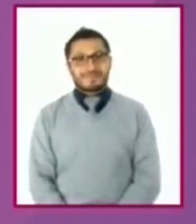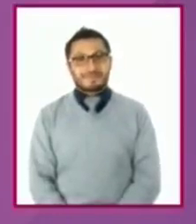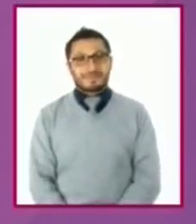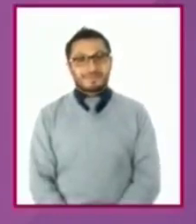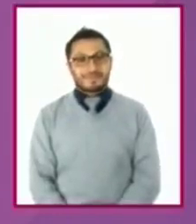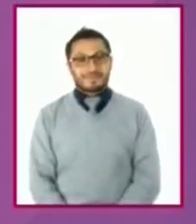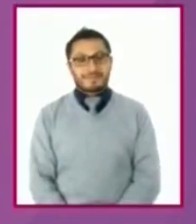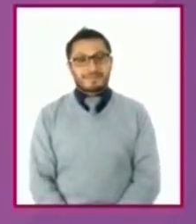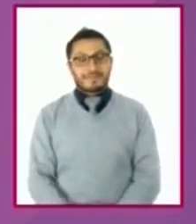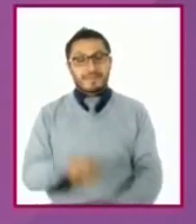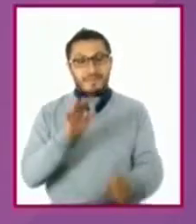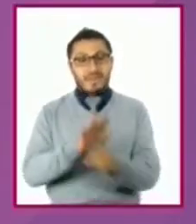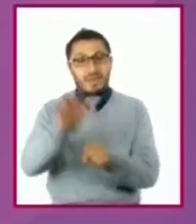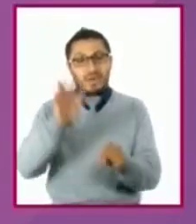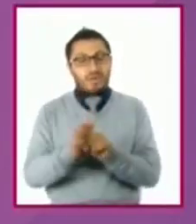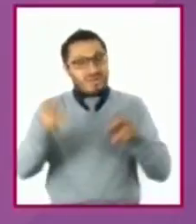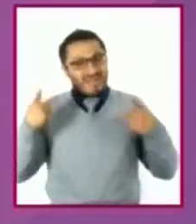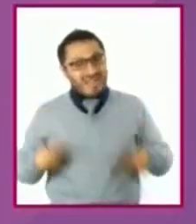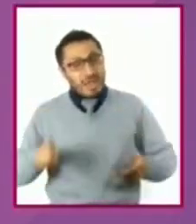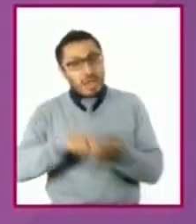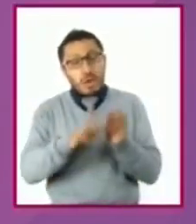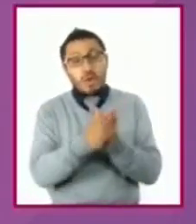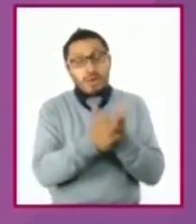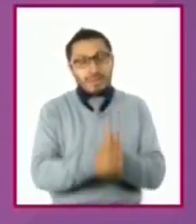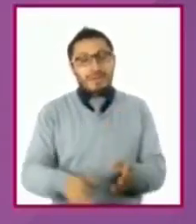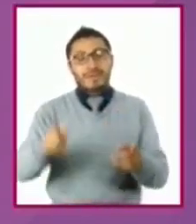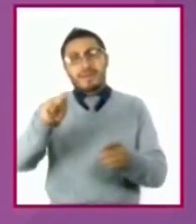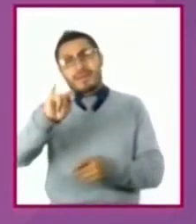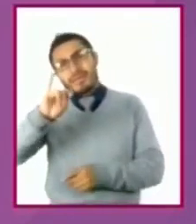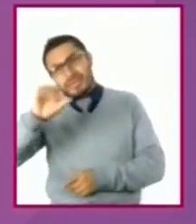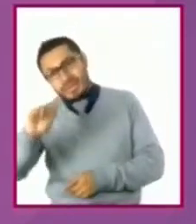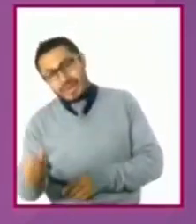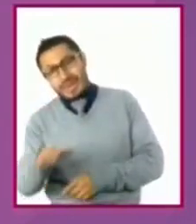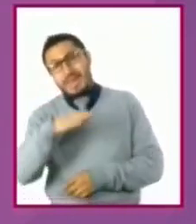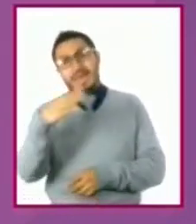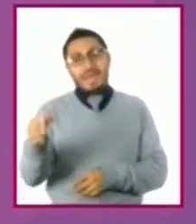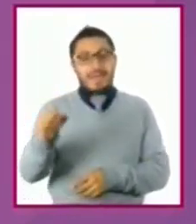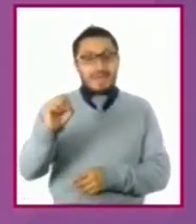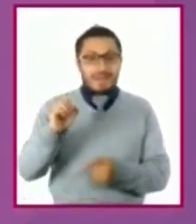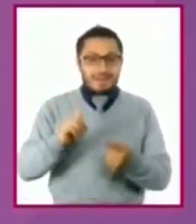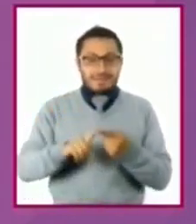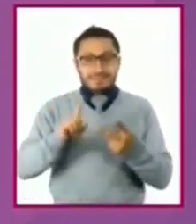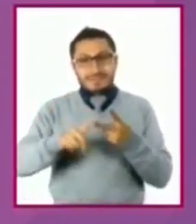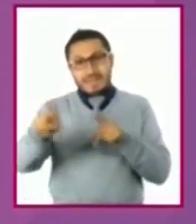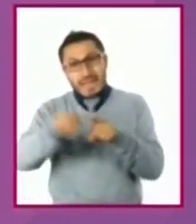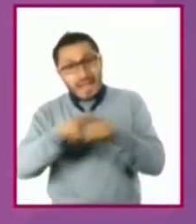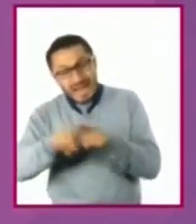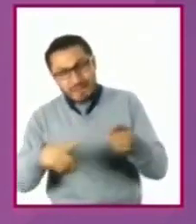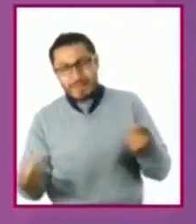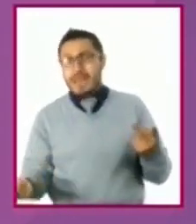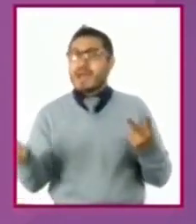¿Cuáles son los personajes de la obra? La tía Socorrito, los hermanos Pinzones,